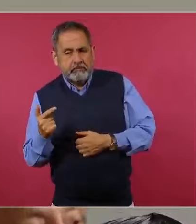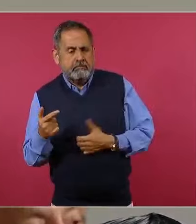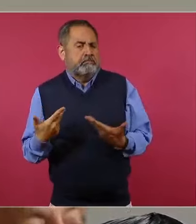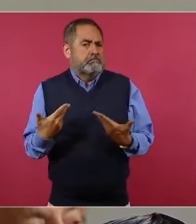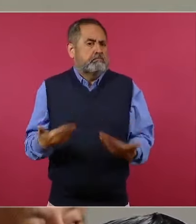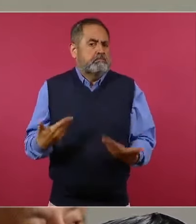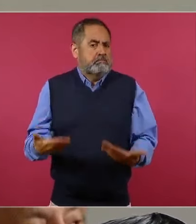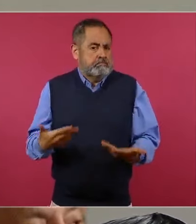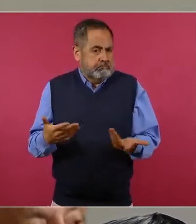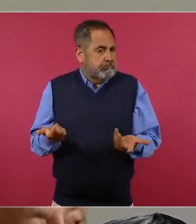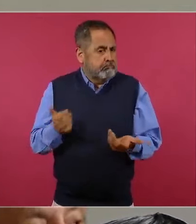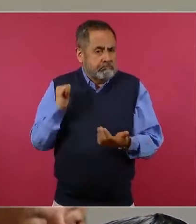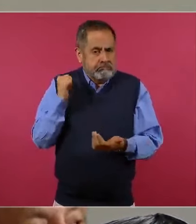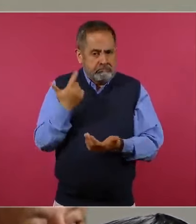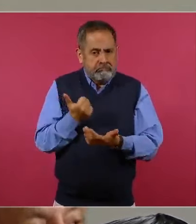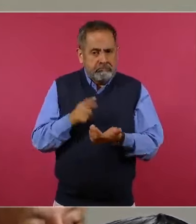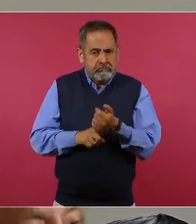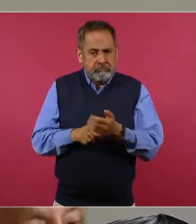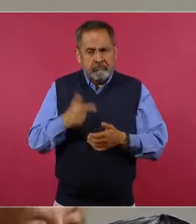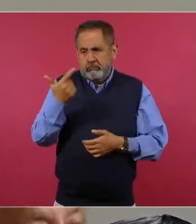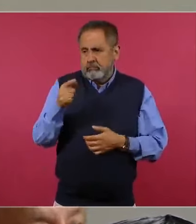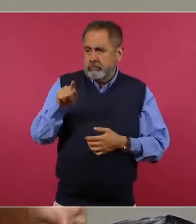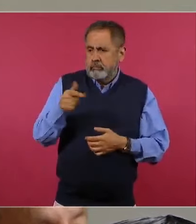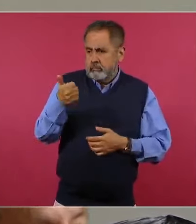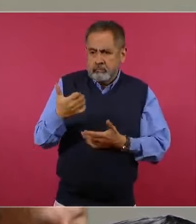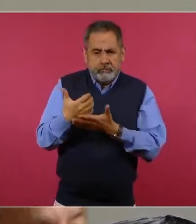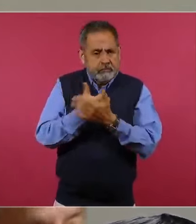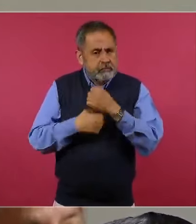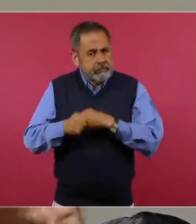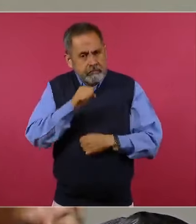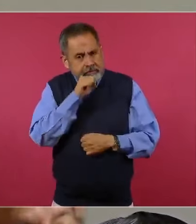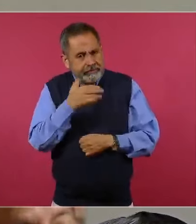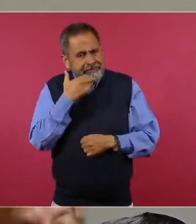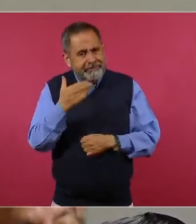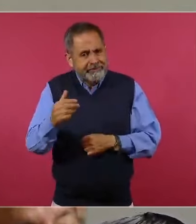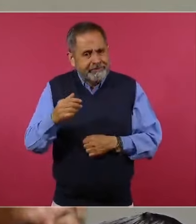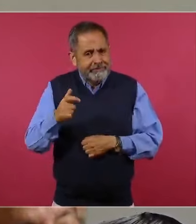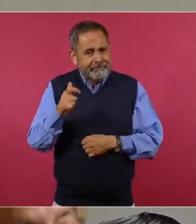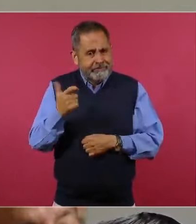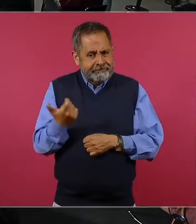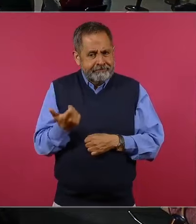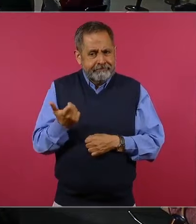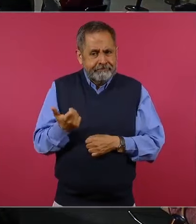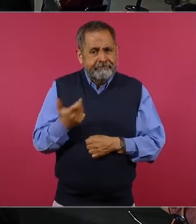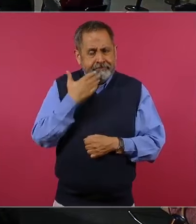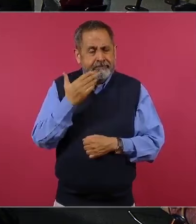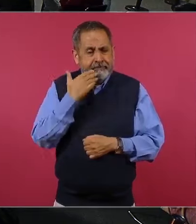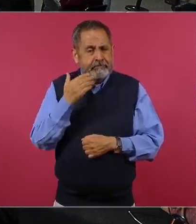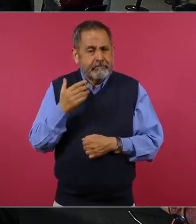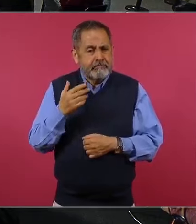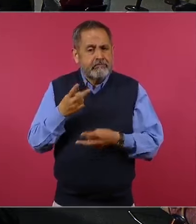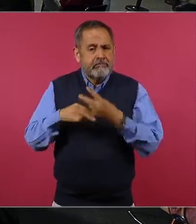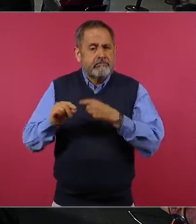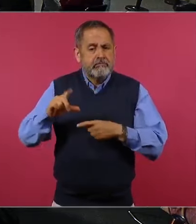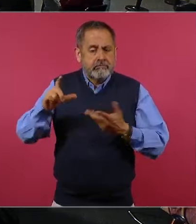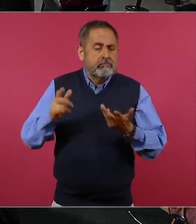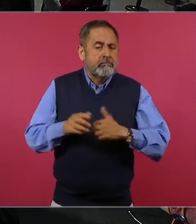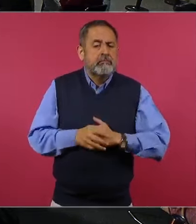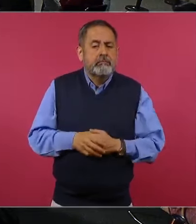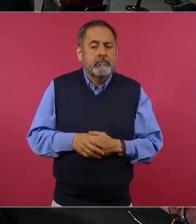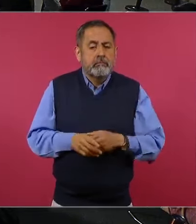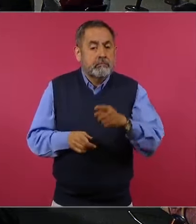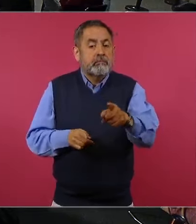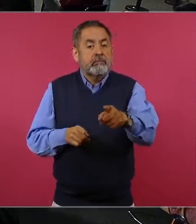de pues 7.6 más o menos, tenemos esa apreciación. Usted va a